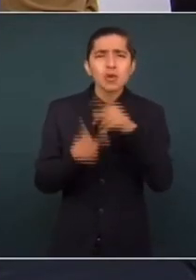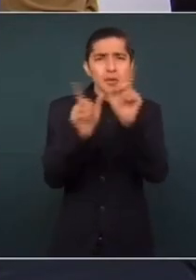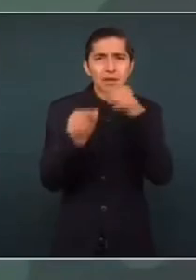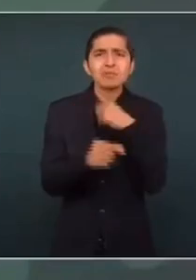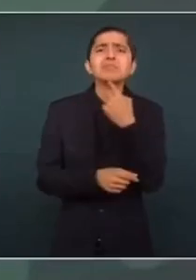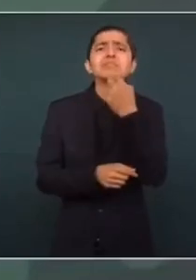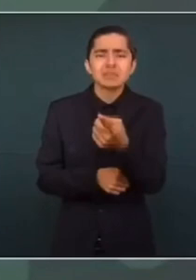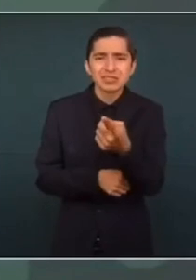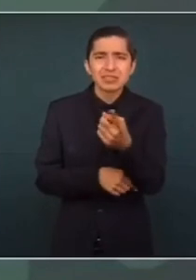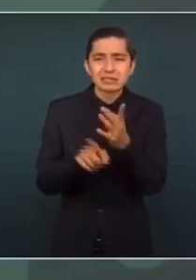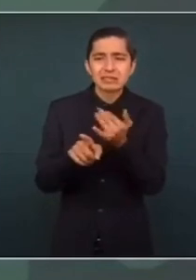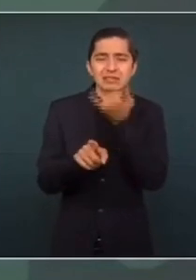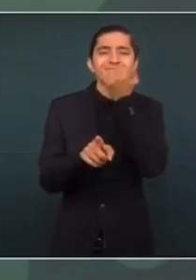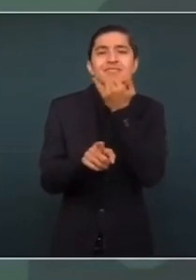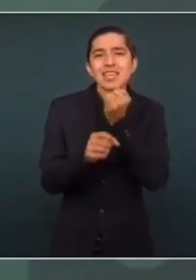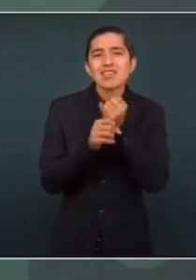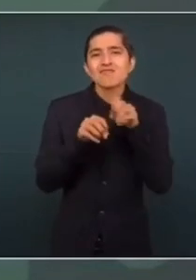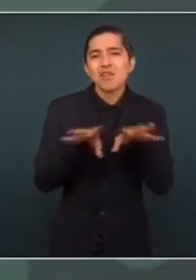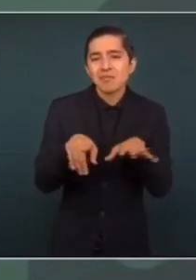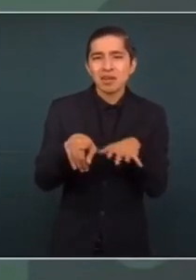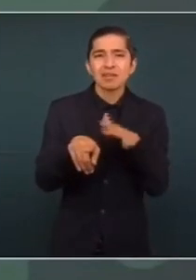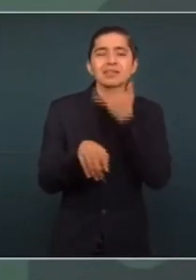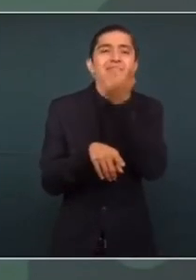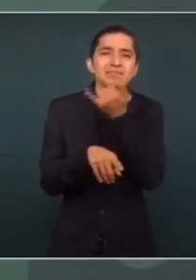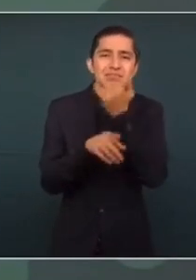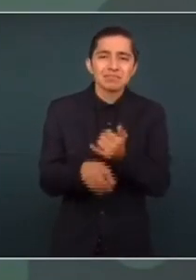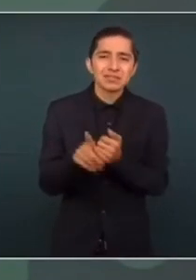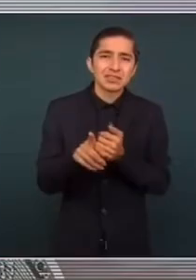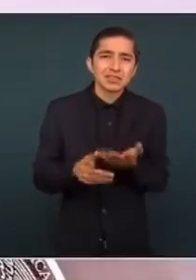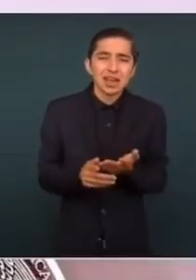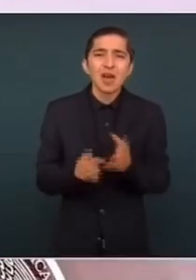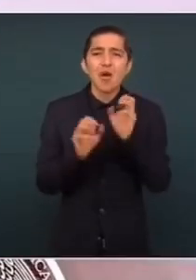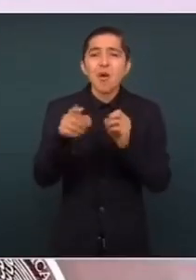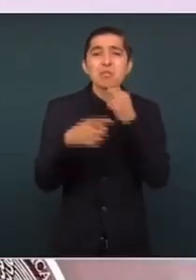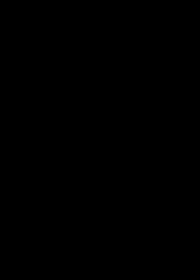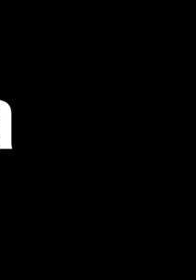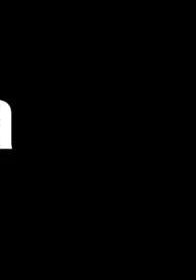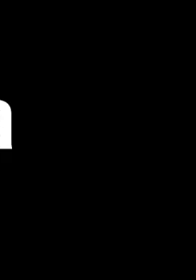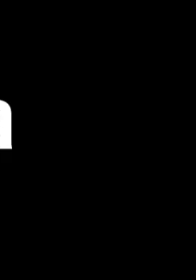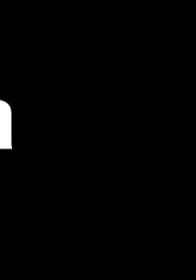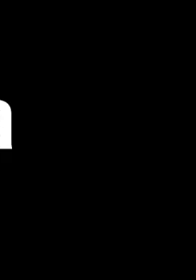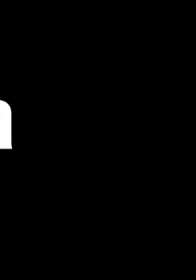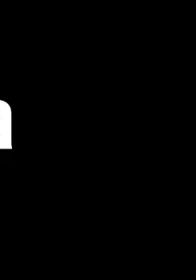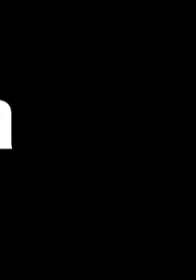que pues es incorrecta la información o el supuesto que maneja el señor.